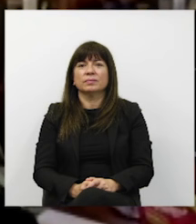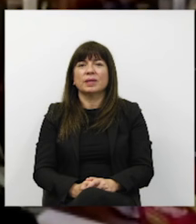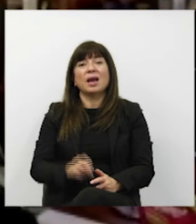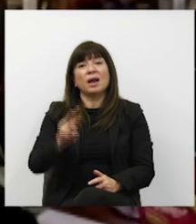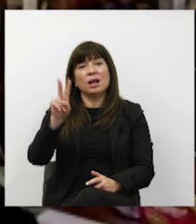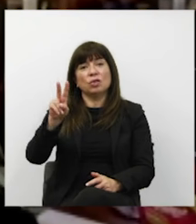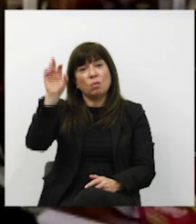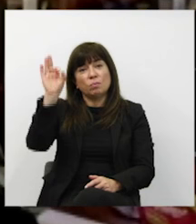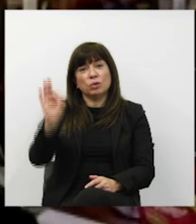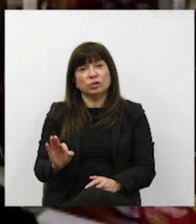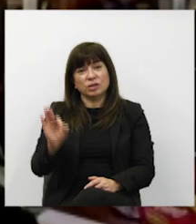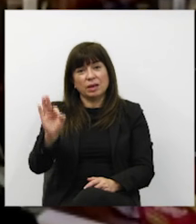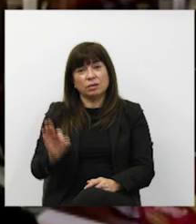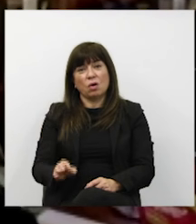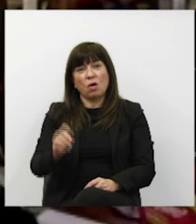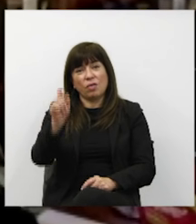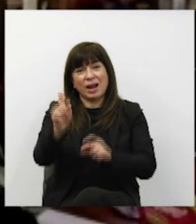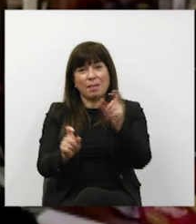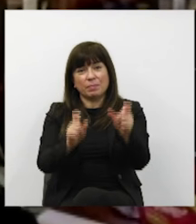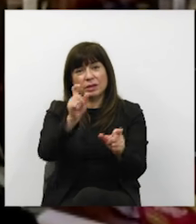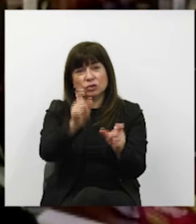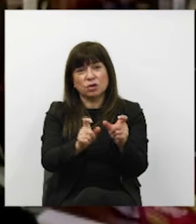El 2% de las personas,